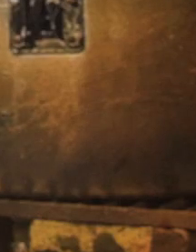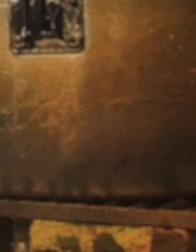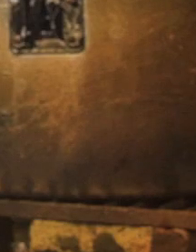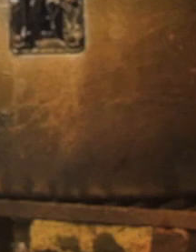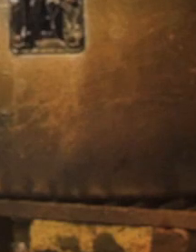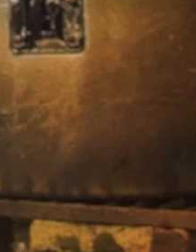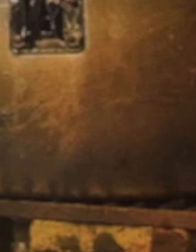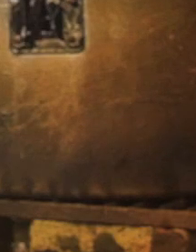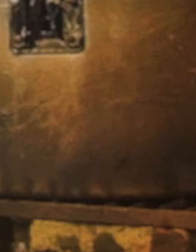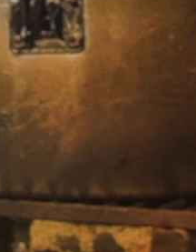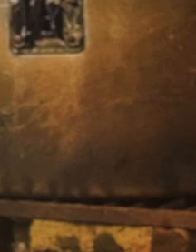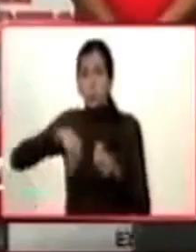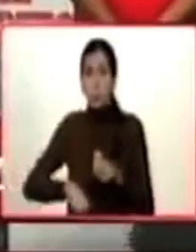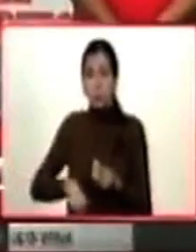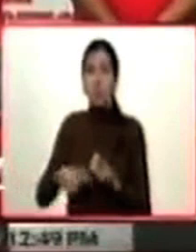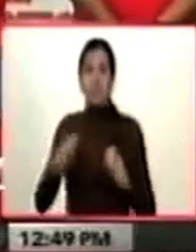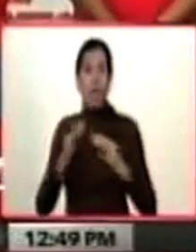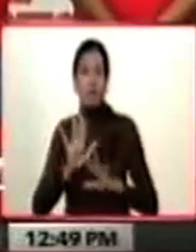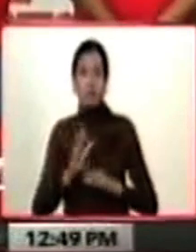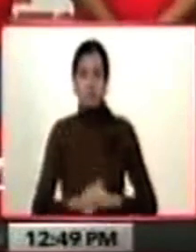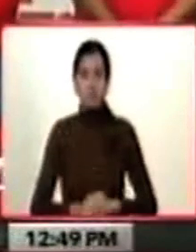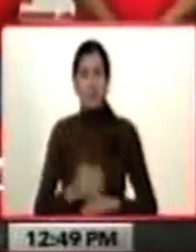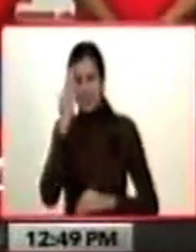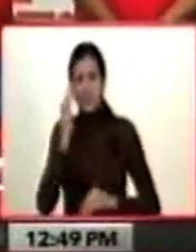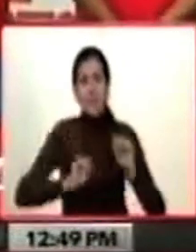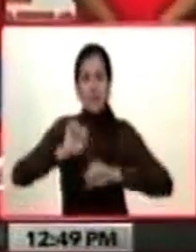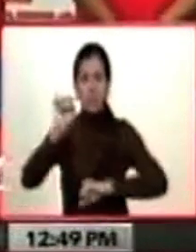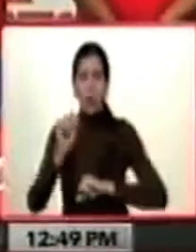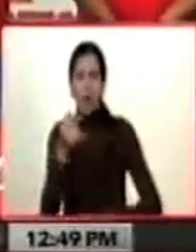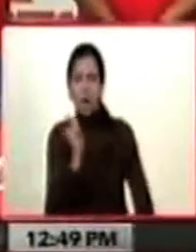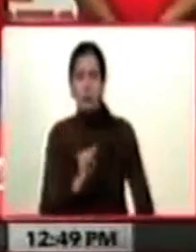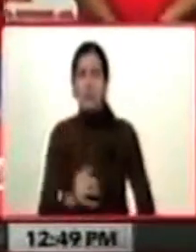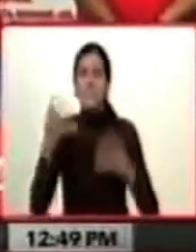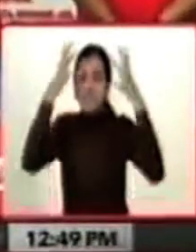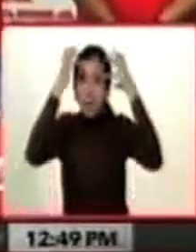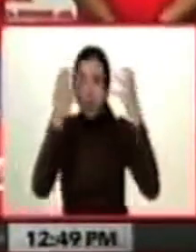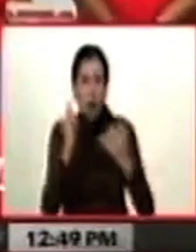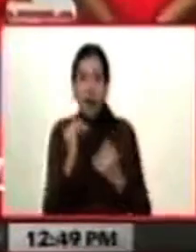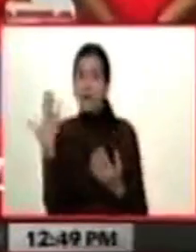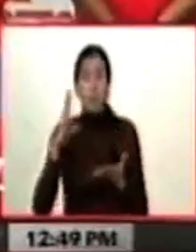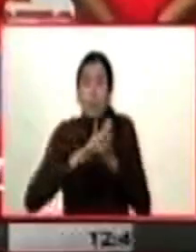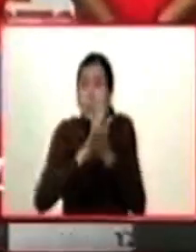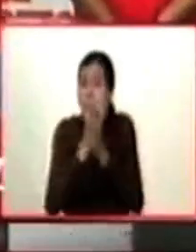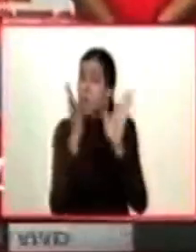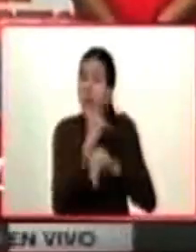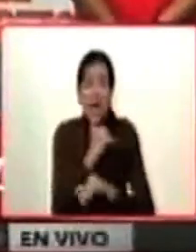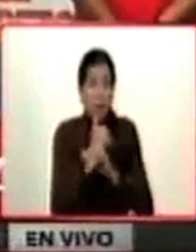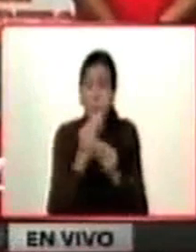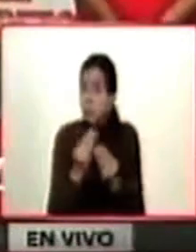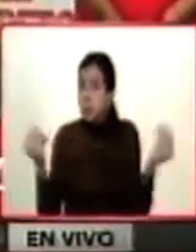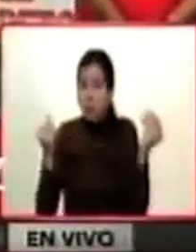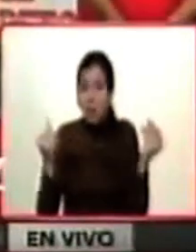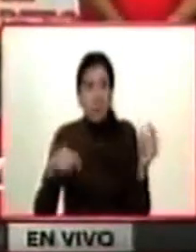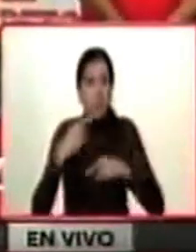hay lugar para chistes y ocurrencias graciosas. Ustedes saben que en San Cristóbal apareció el champú y apareció el jabón. Ah, ustedes lo